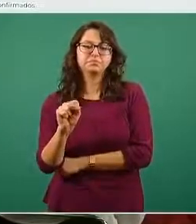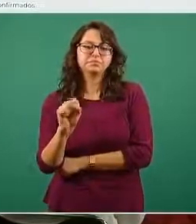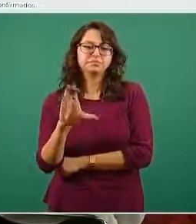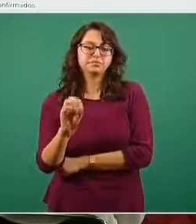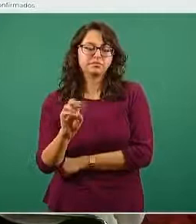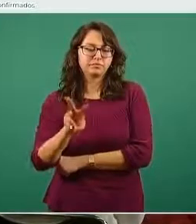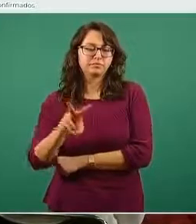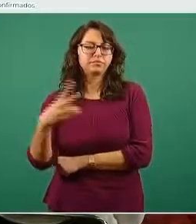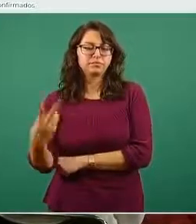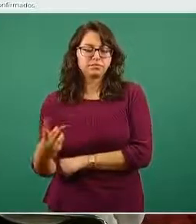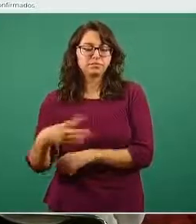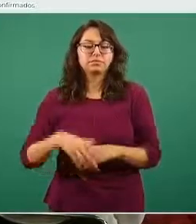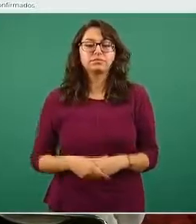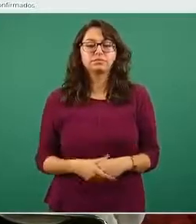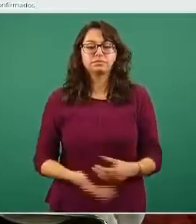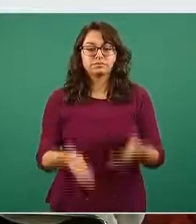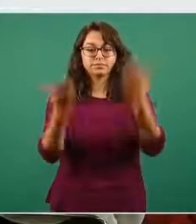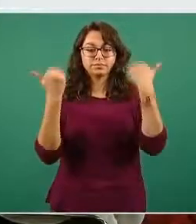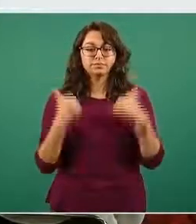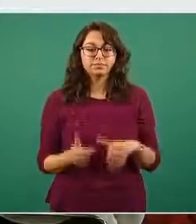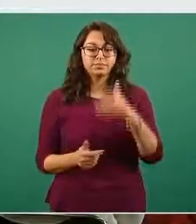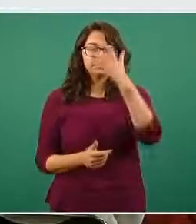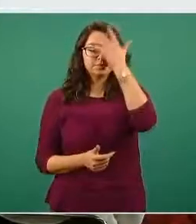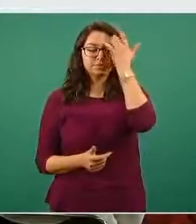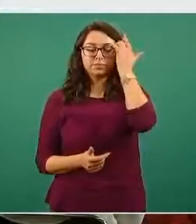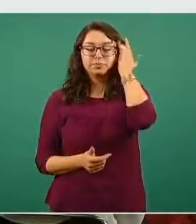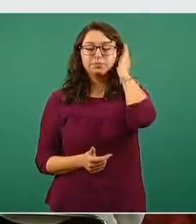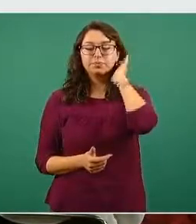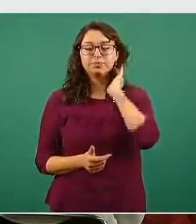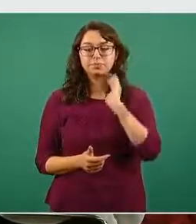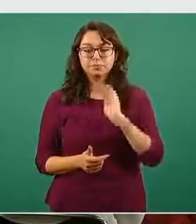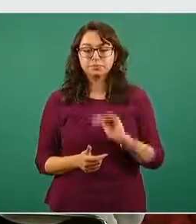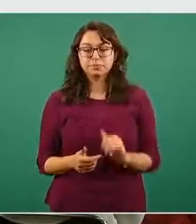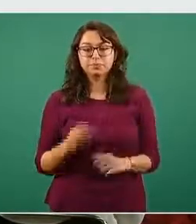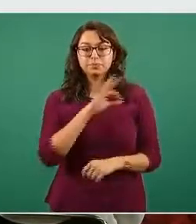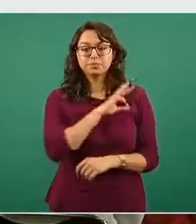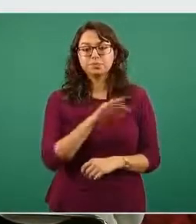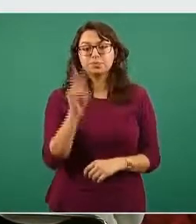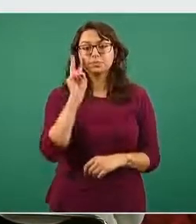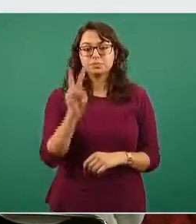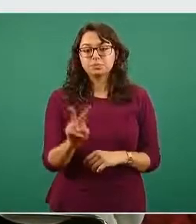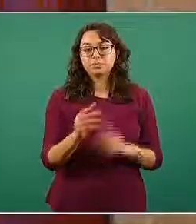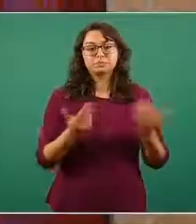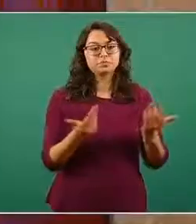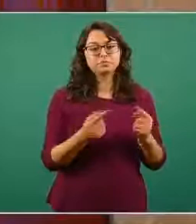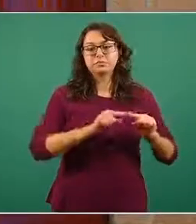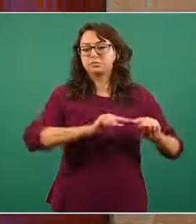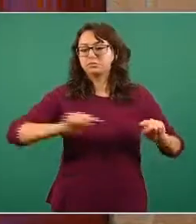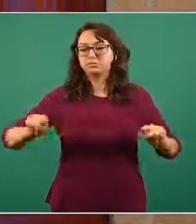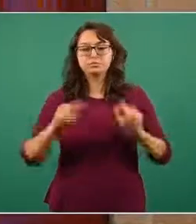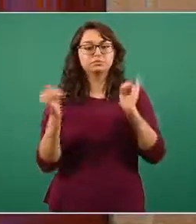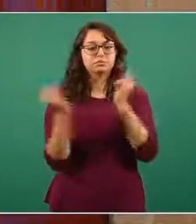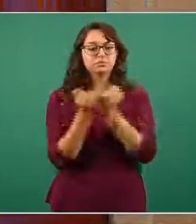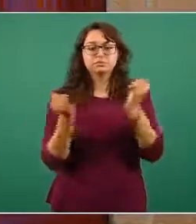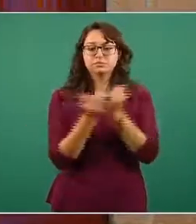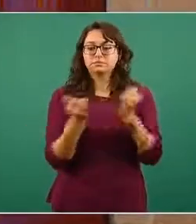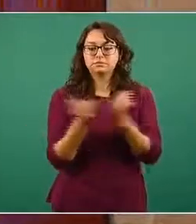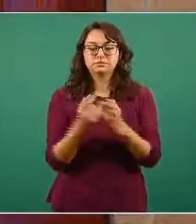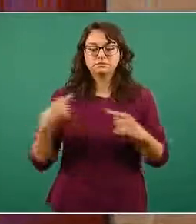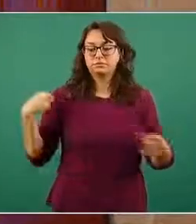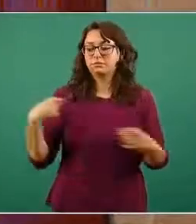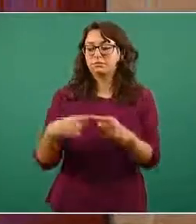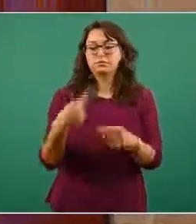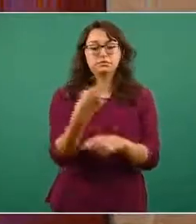la siguiente diapositiva, tampoco no vamos a notar cambios en lo que llevamos de su presentación en esta